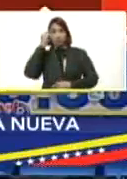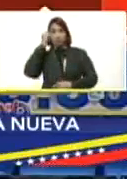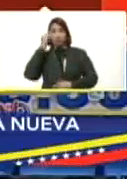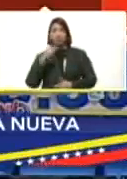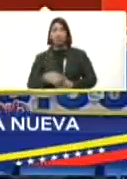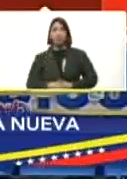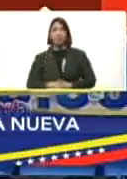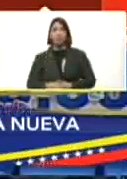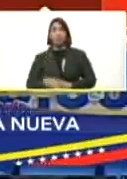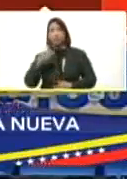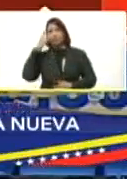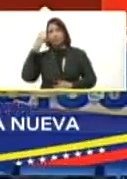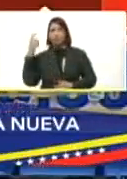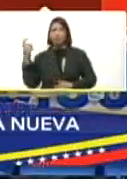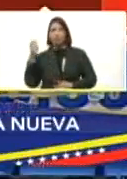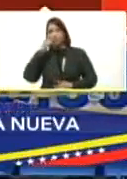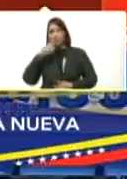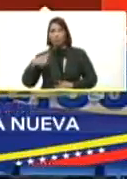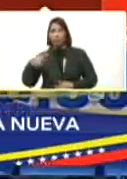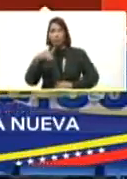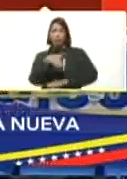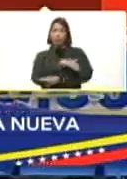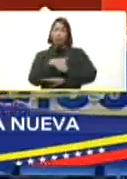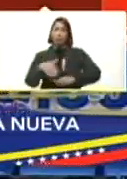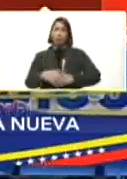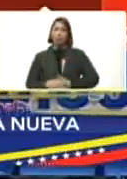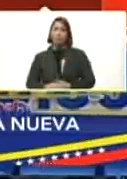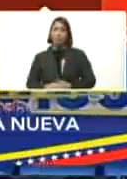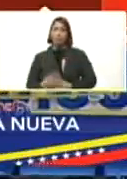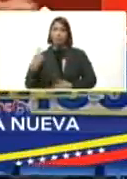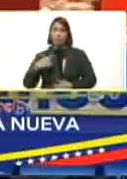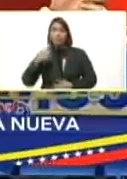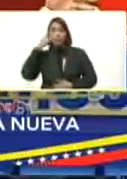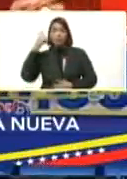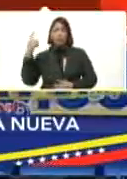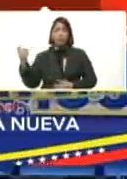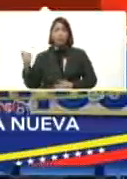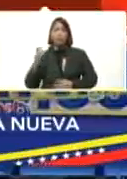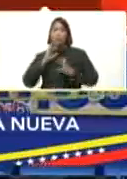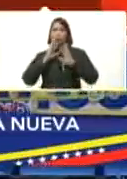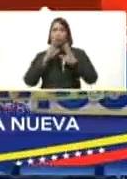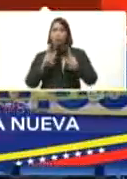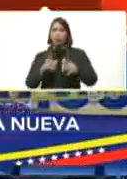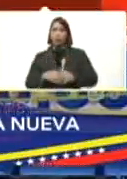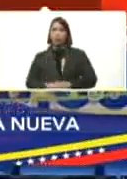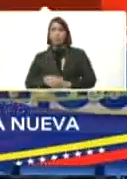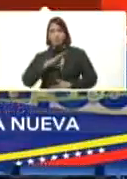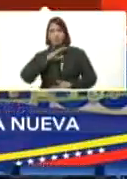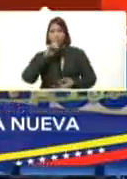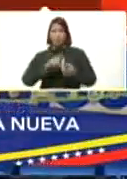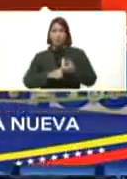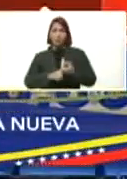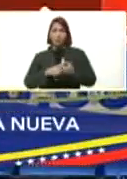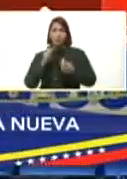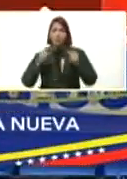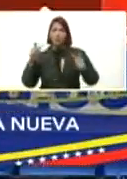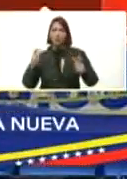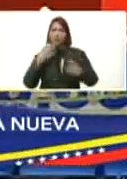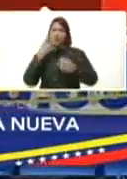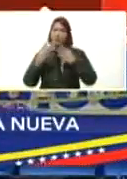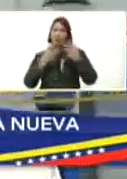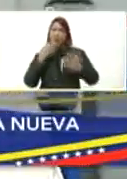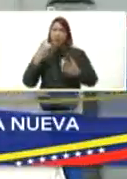he soñado con el pueblo en la calle, he tenido sueños, le he contado a Silita. Y la gente me grita,